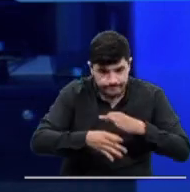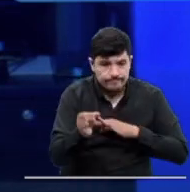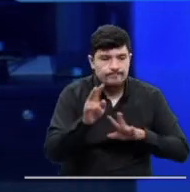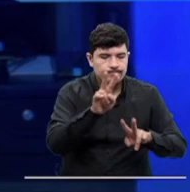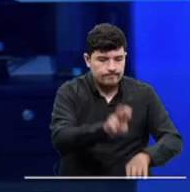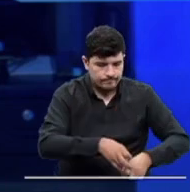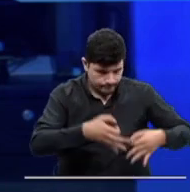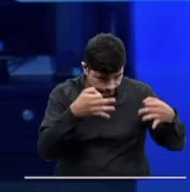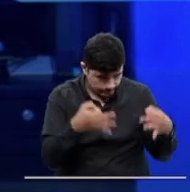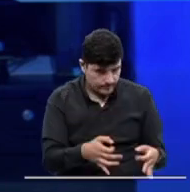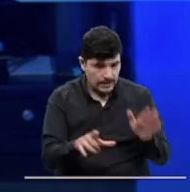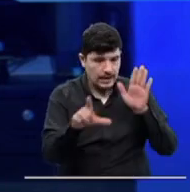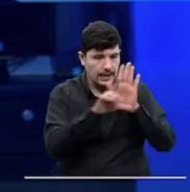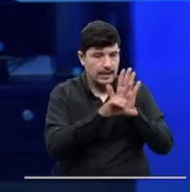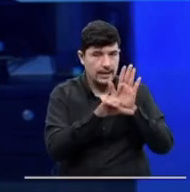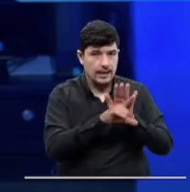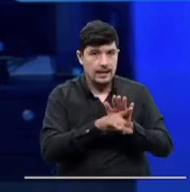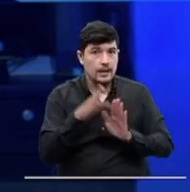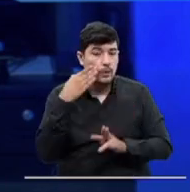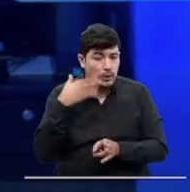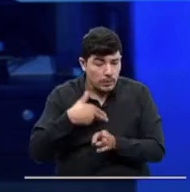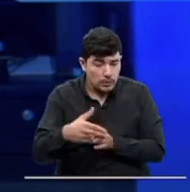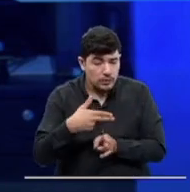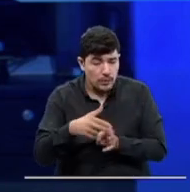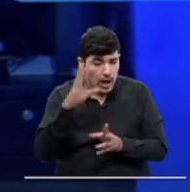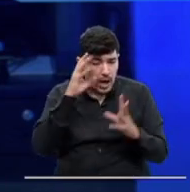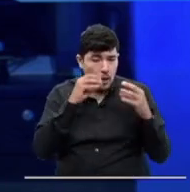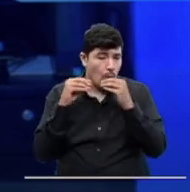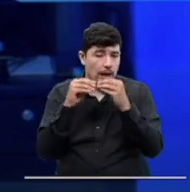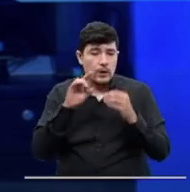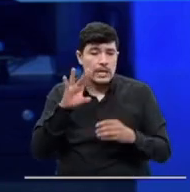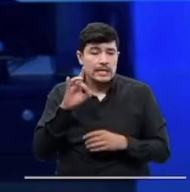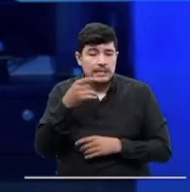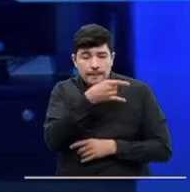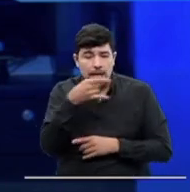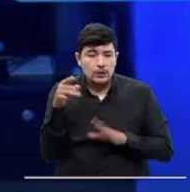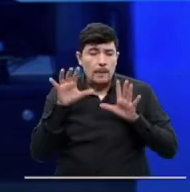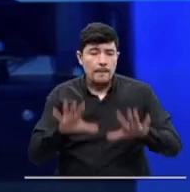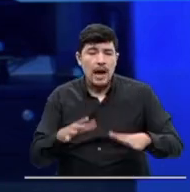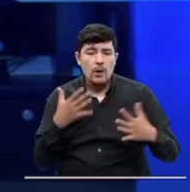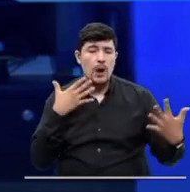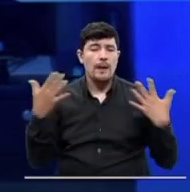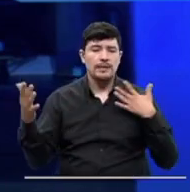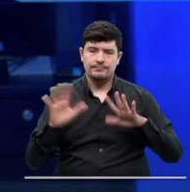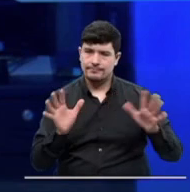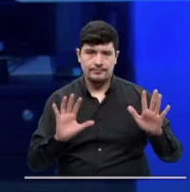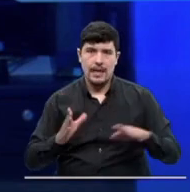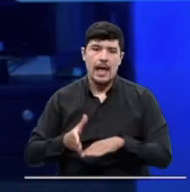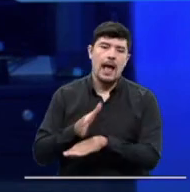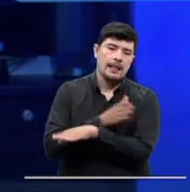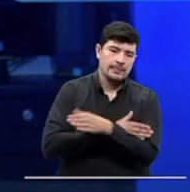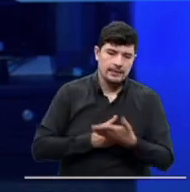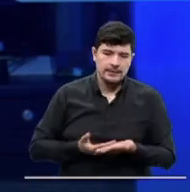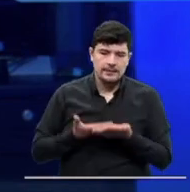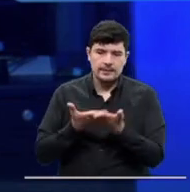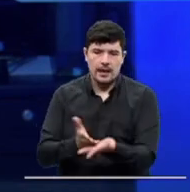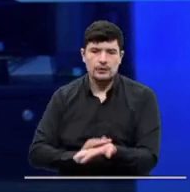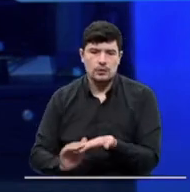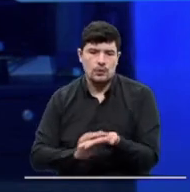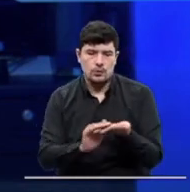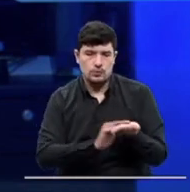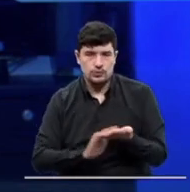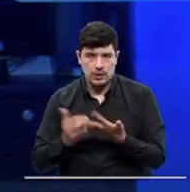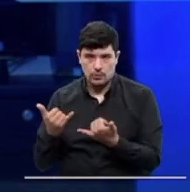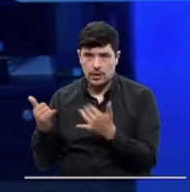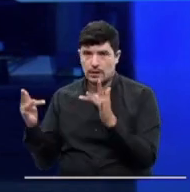fecha estipulada para el inicio de un paro campesino en el departamento. A esta hora establecemos contacto con nuestro compañero